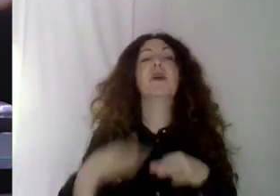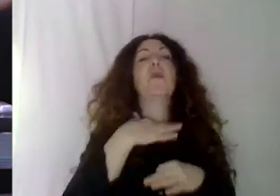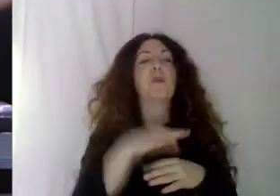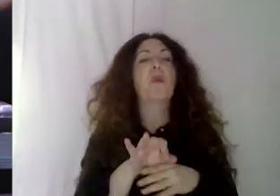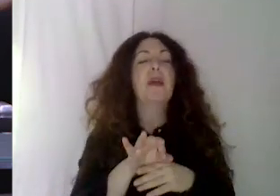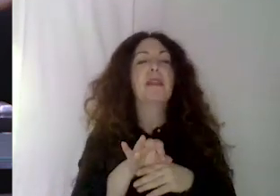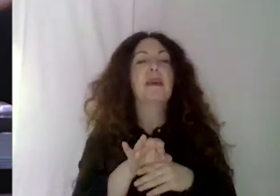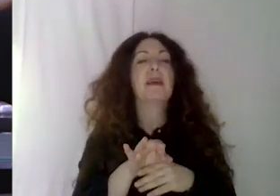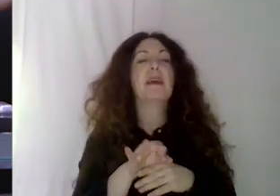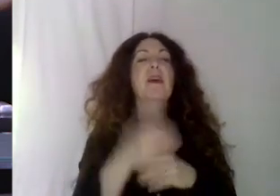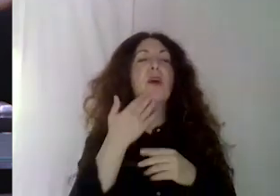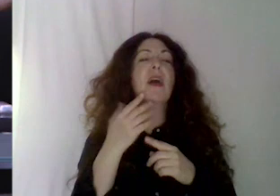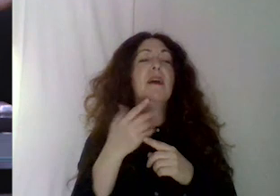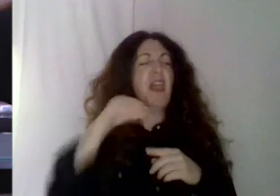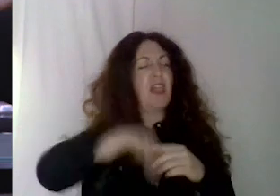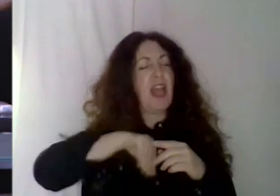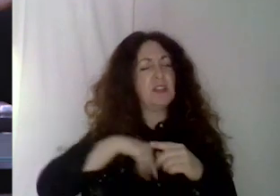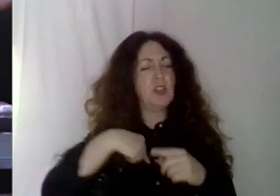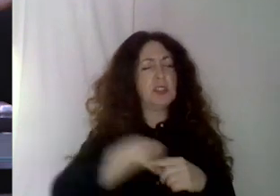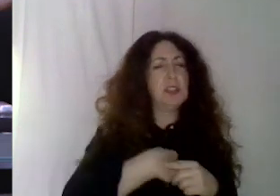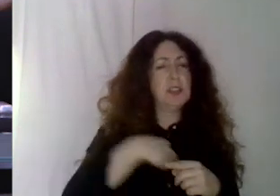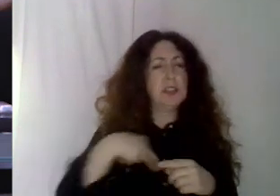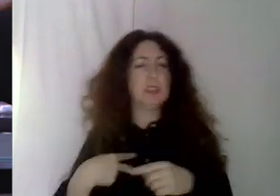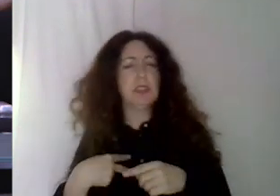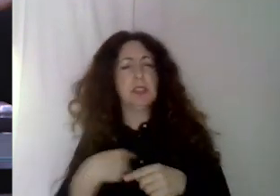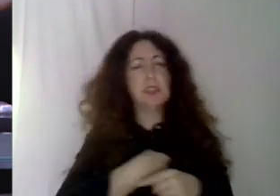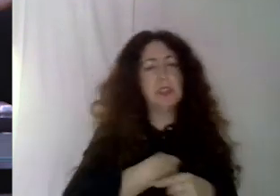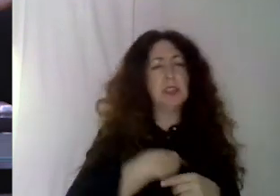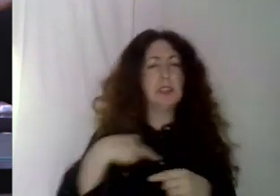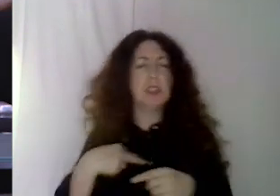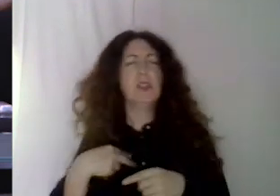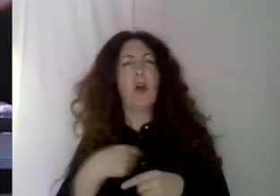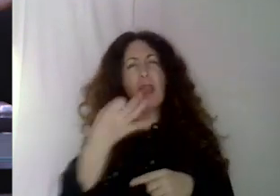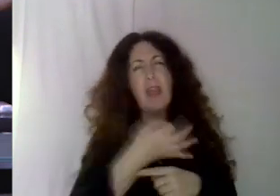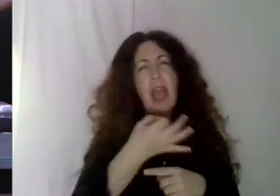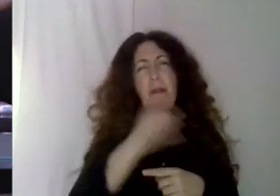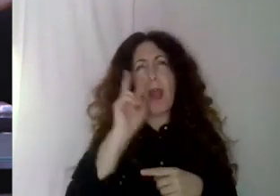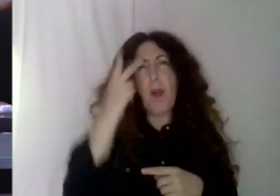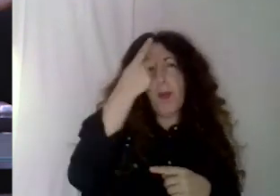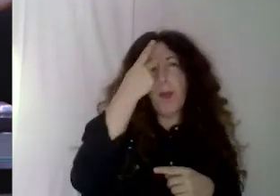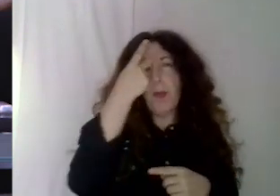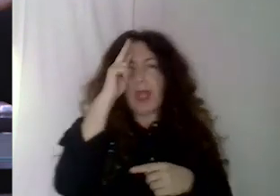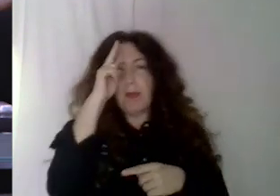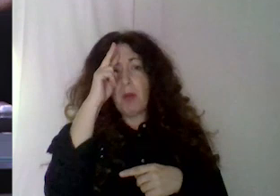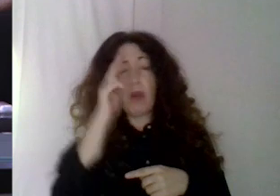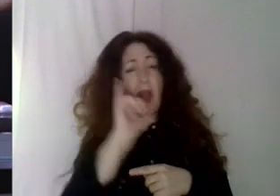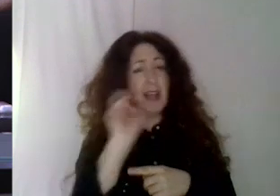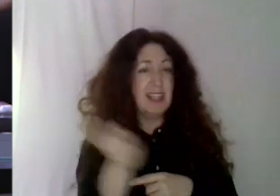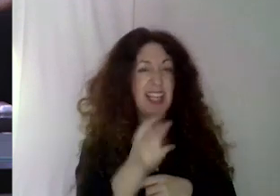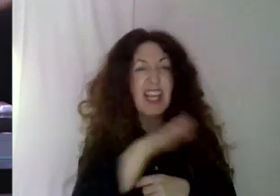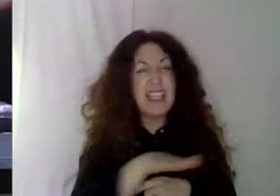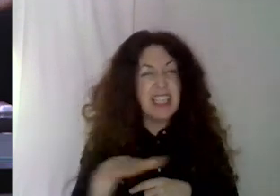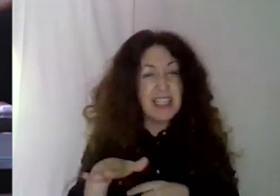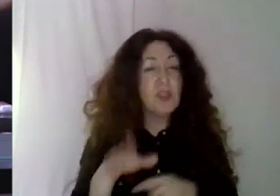en todas. Hay esas dos facetas que solo los que son especialmente capacitados o no